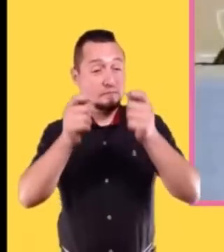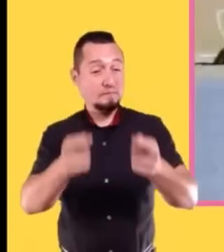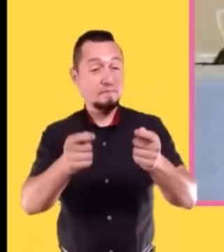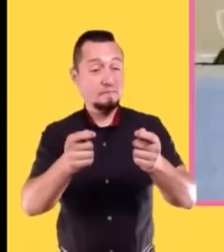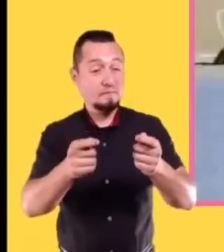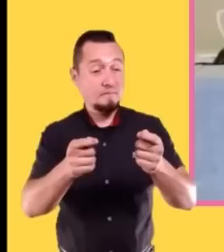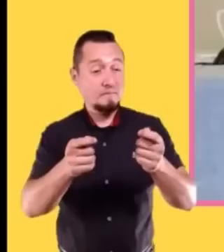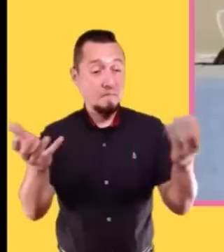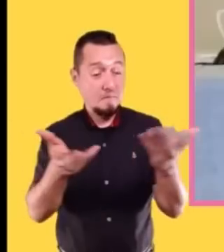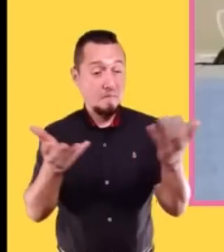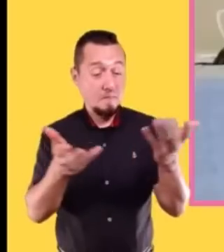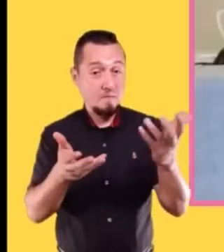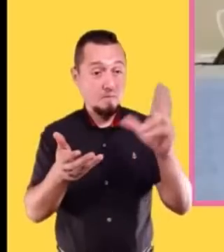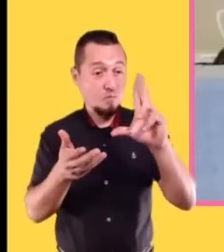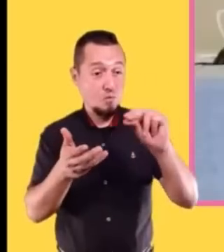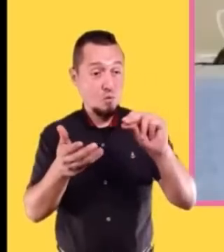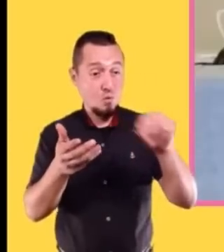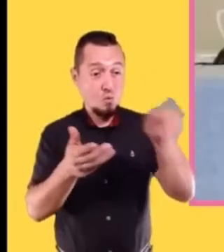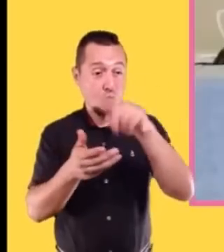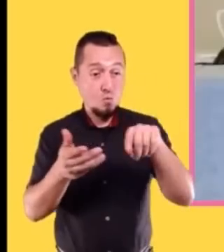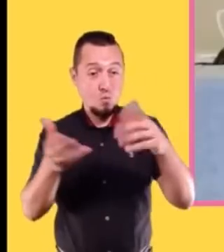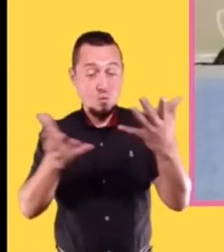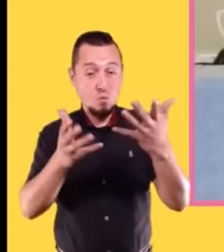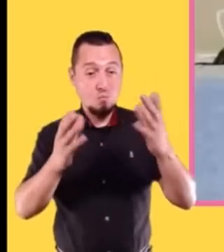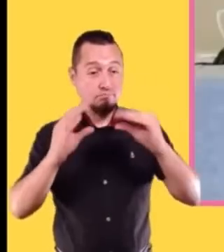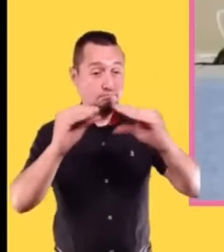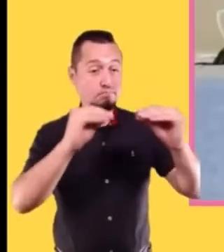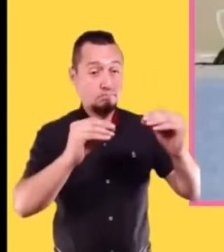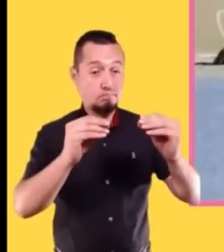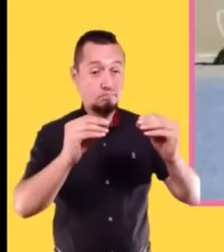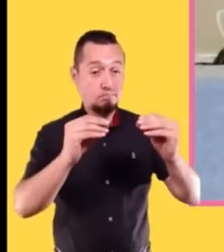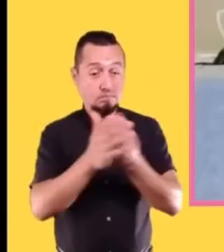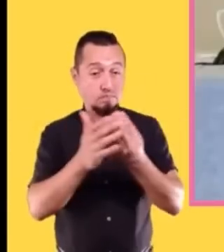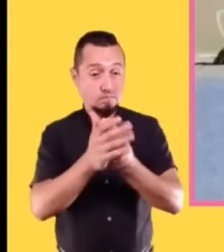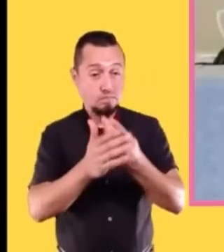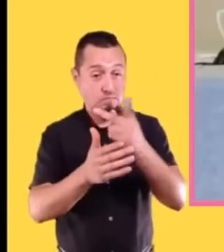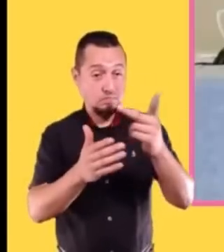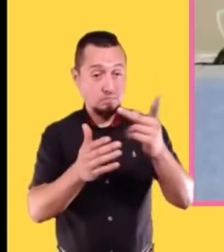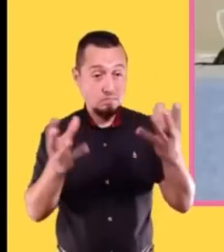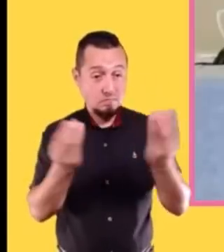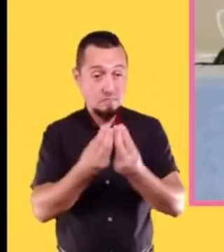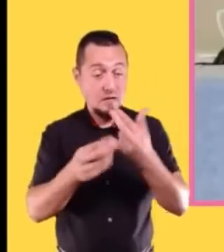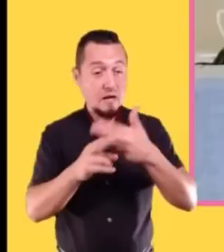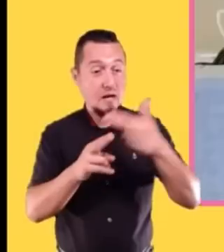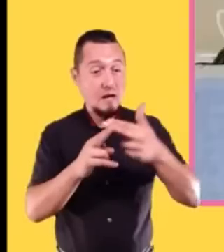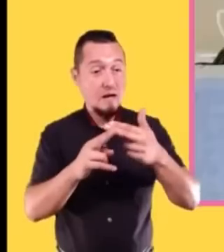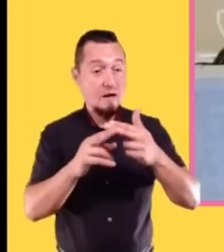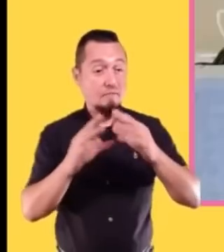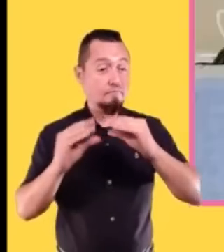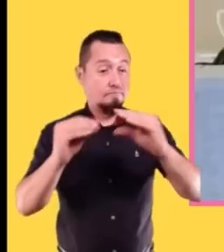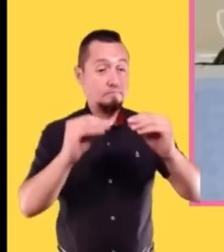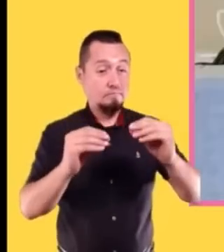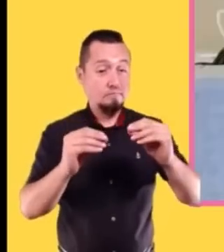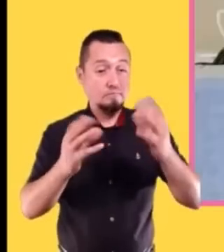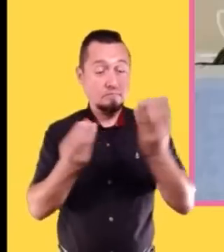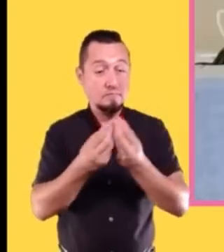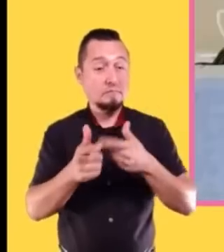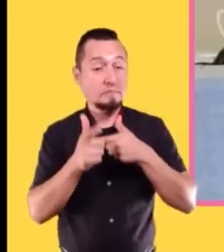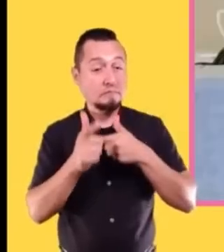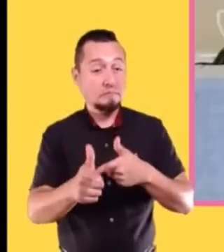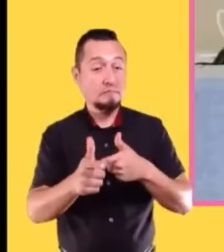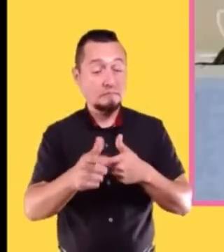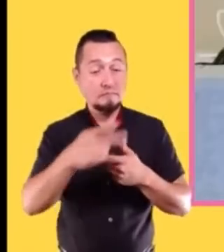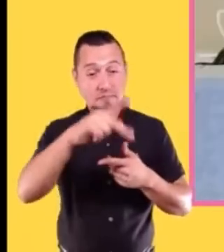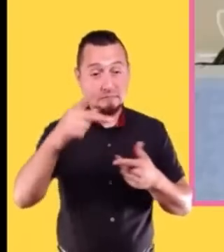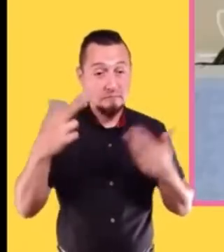dar la capacitación que se hace a los maestros en torno a estos materiales, o la capacitación de este material sí se hizo a los maestros o no.